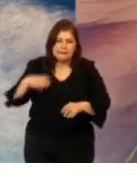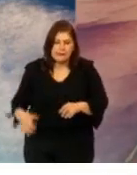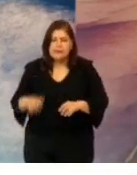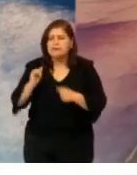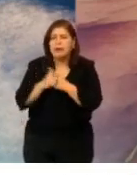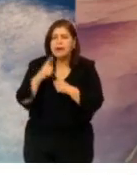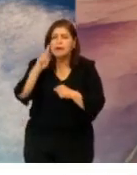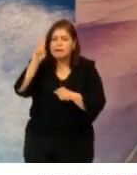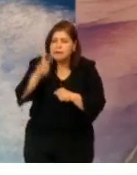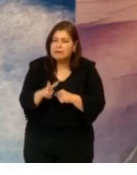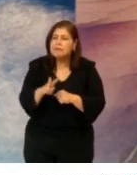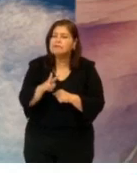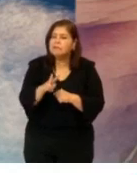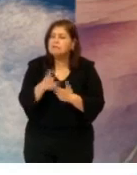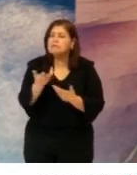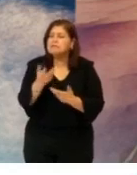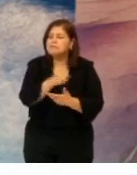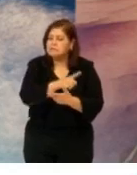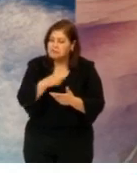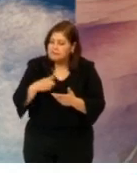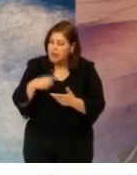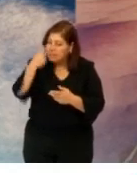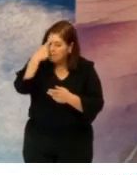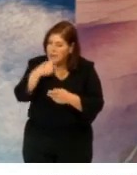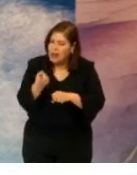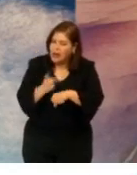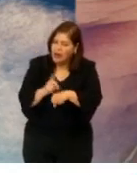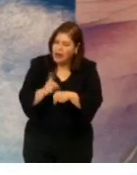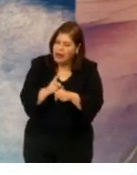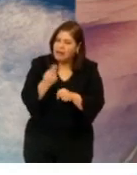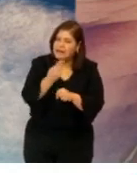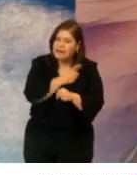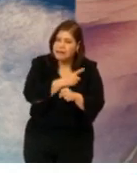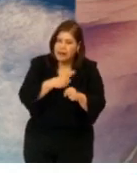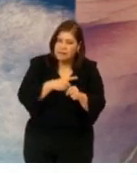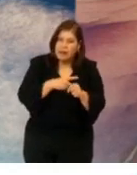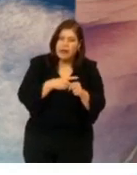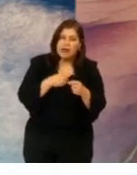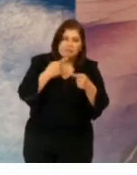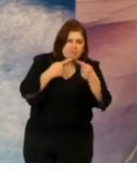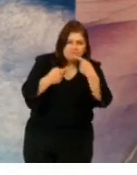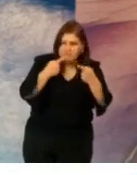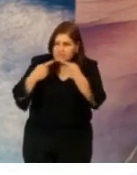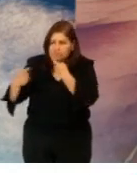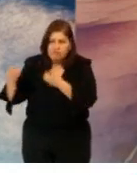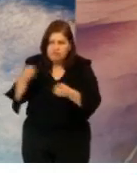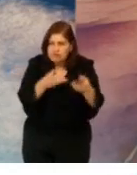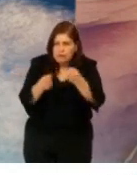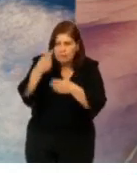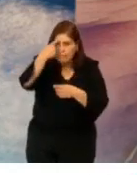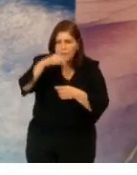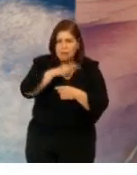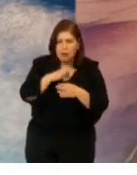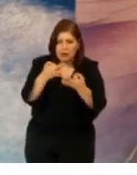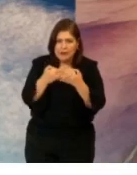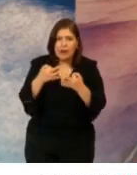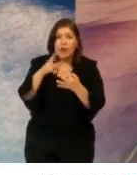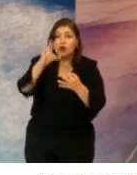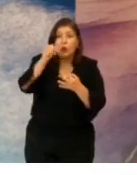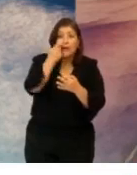que tenemos que buscar para enfrentar la cotidianidad es buscar concertaciones a nivel territorial, no